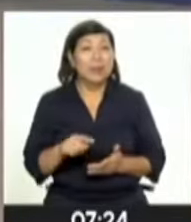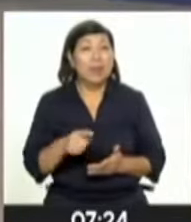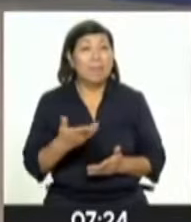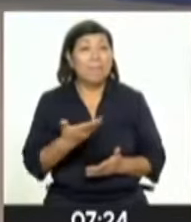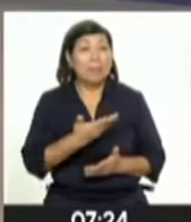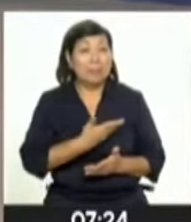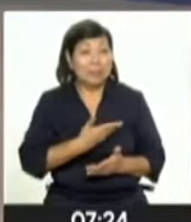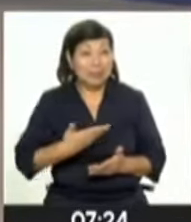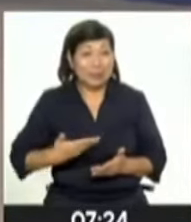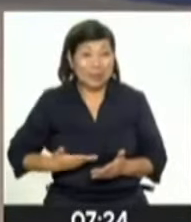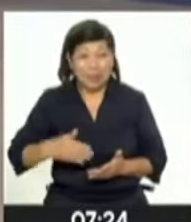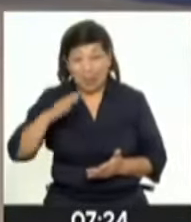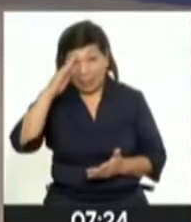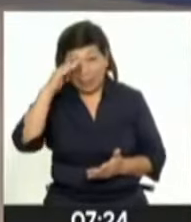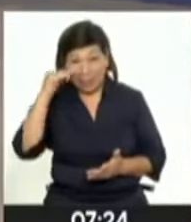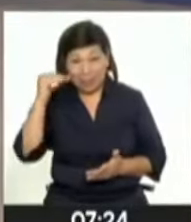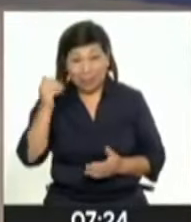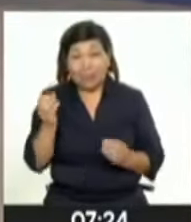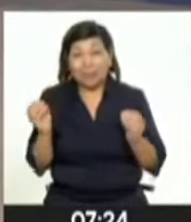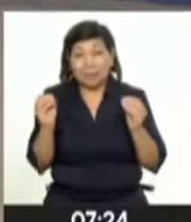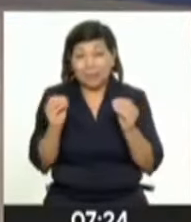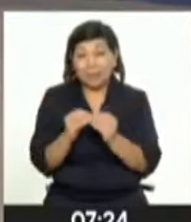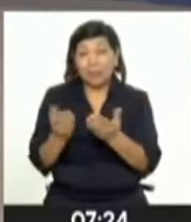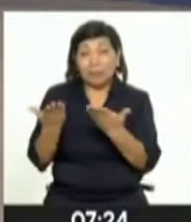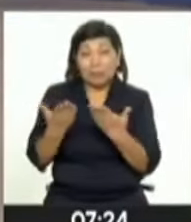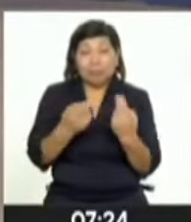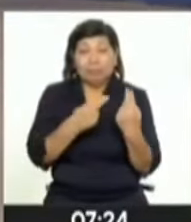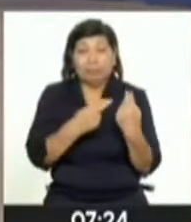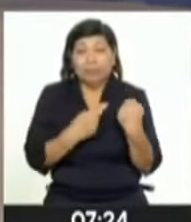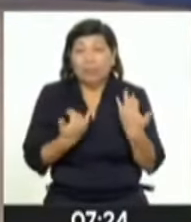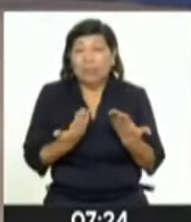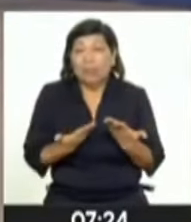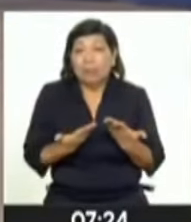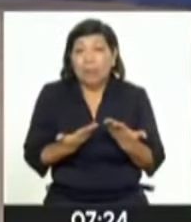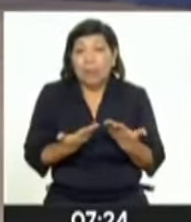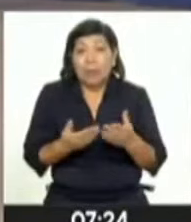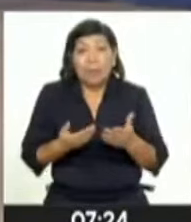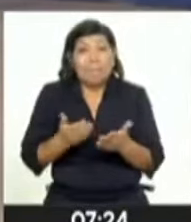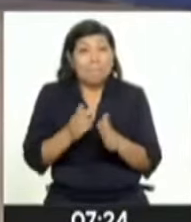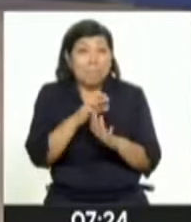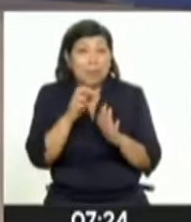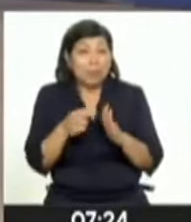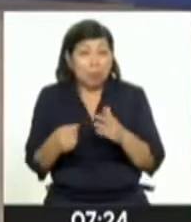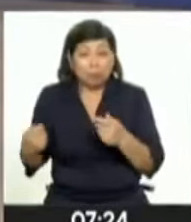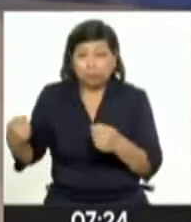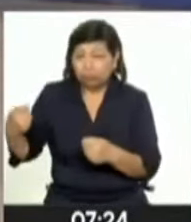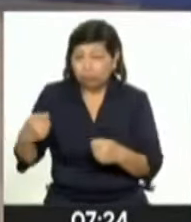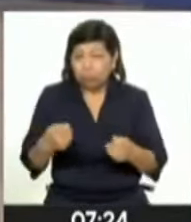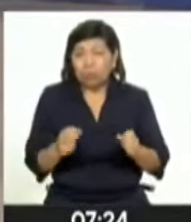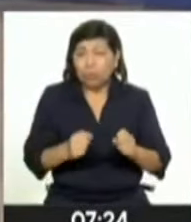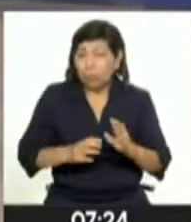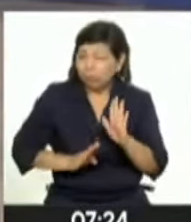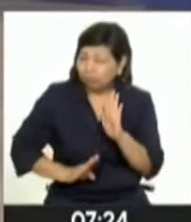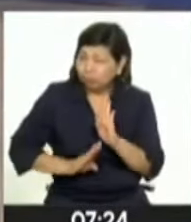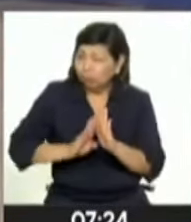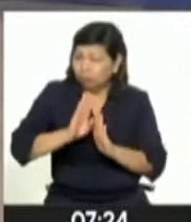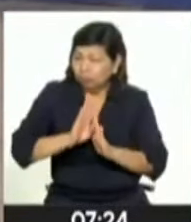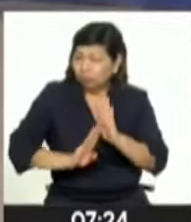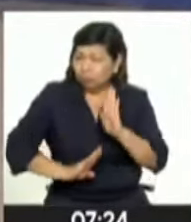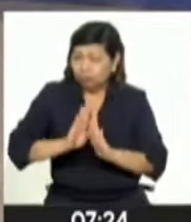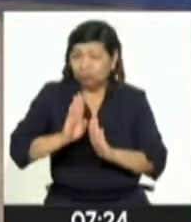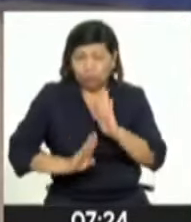con las instrucciones que la señora presidenta Dina Boluarte nos ha dado, es que estamos destrabando proyectos de inversión para poder salir adelante y